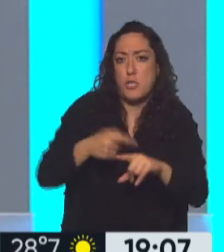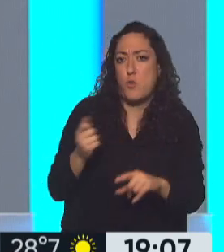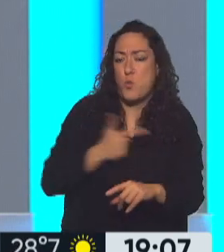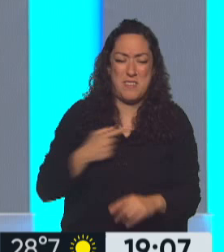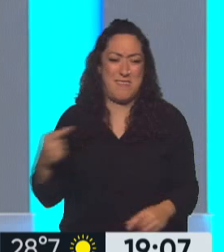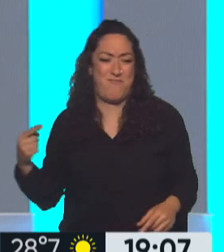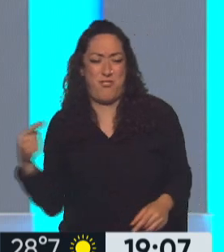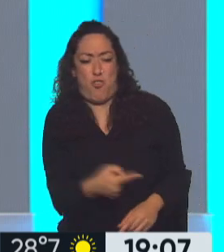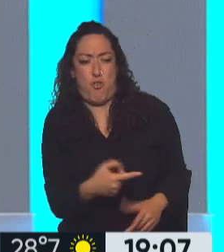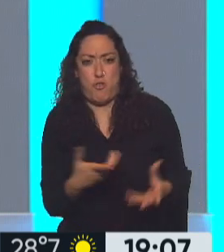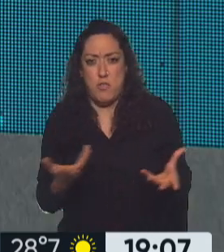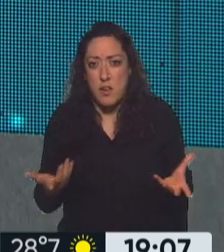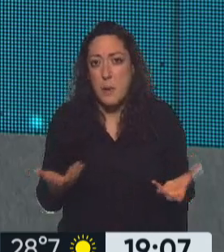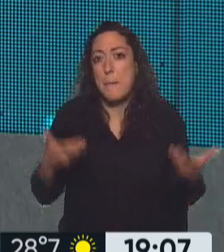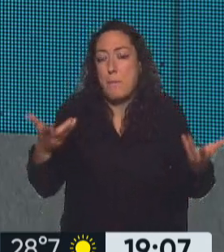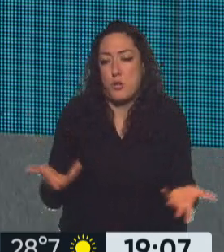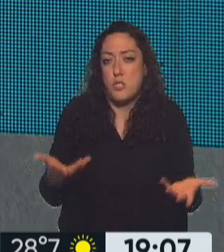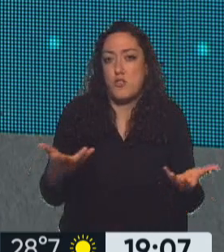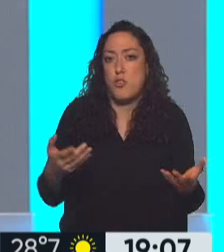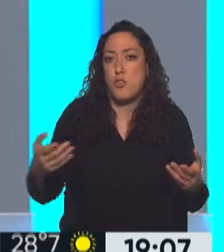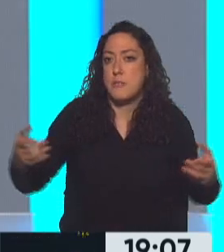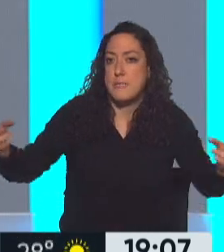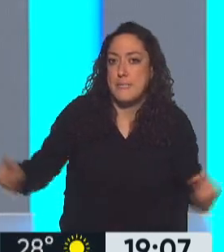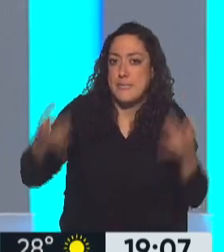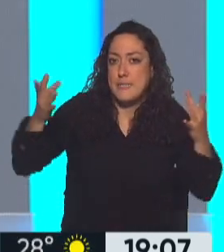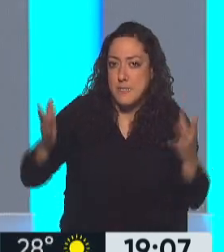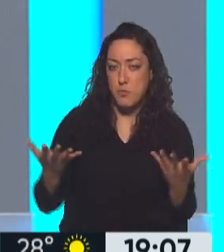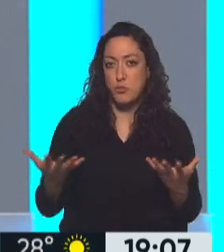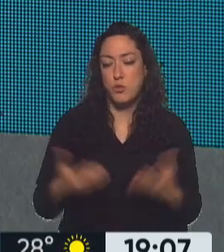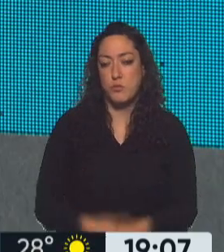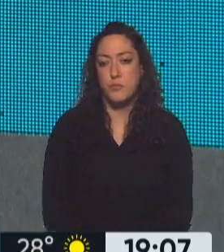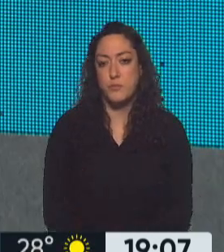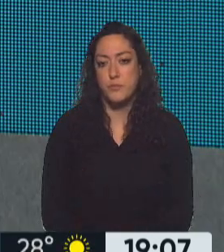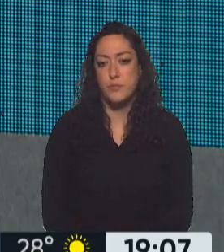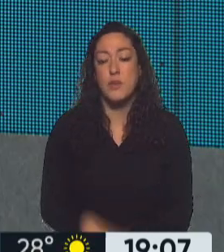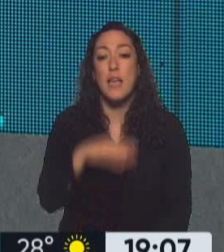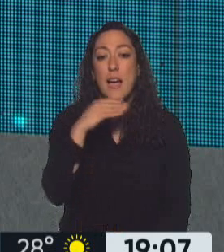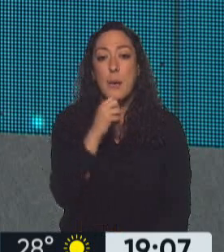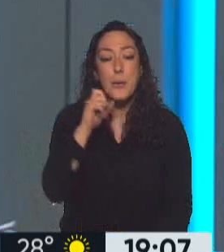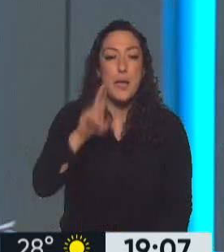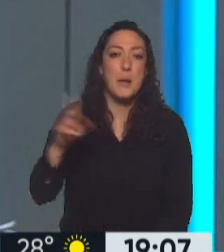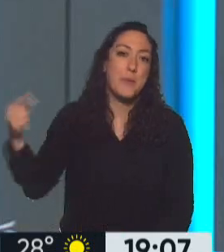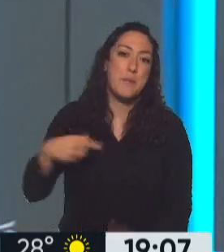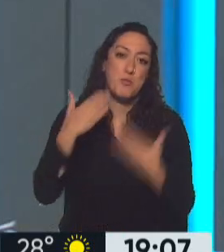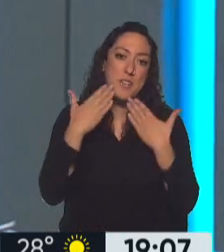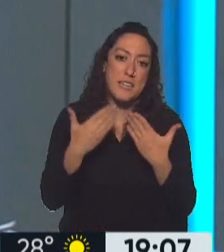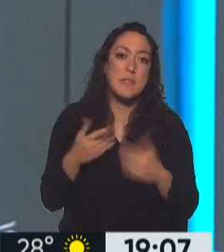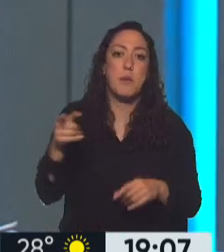y conov visión Así que claramente estamos enfrentados esa perspectiva Gracias Javier por visit paraos y tu querida